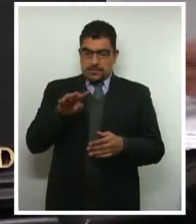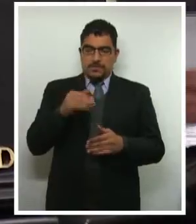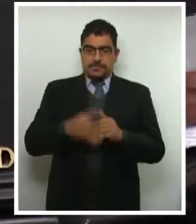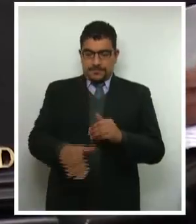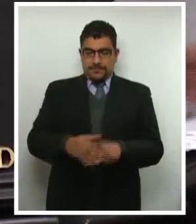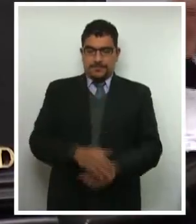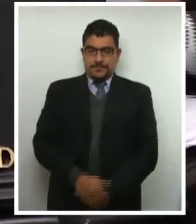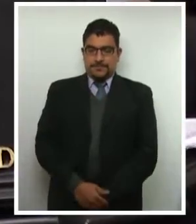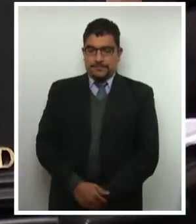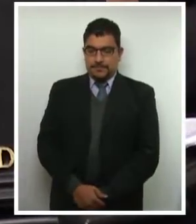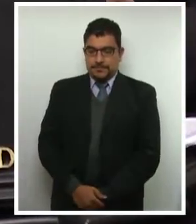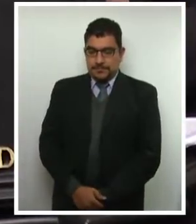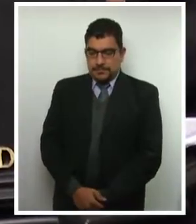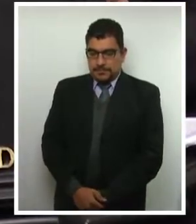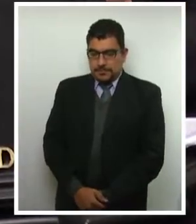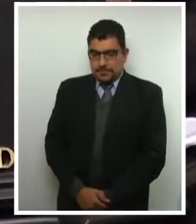2019.